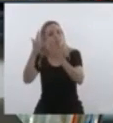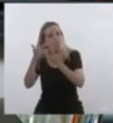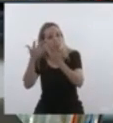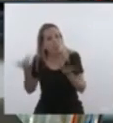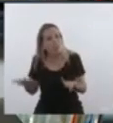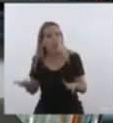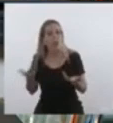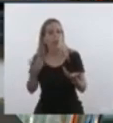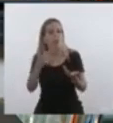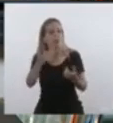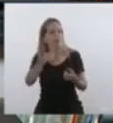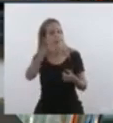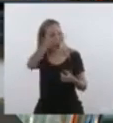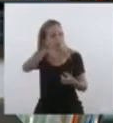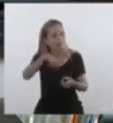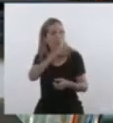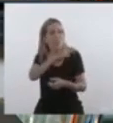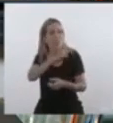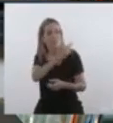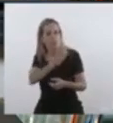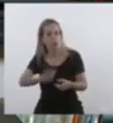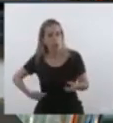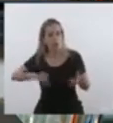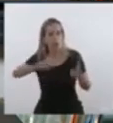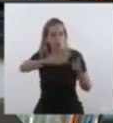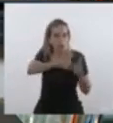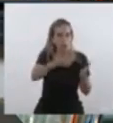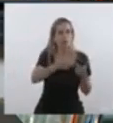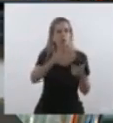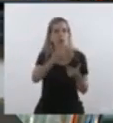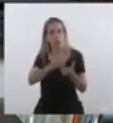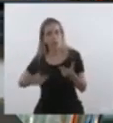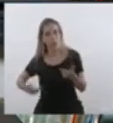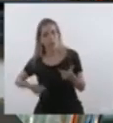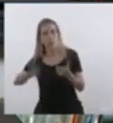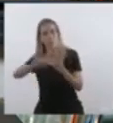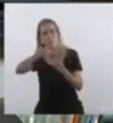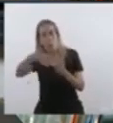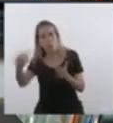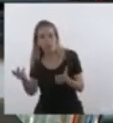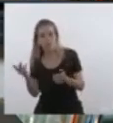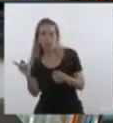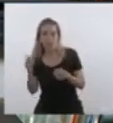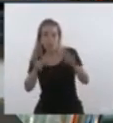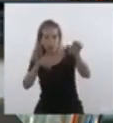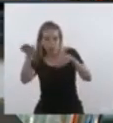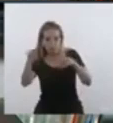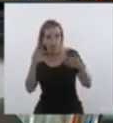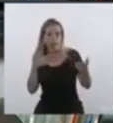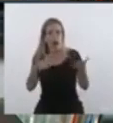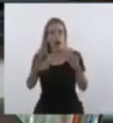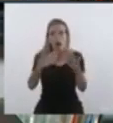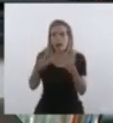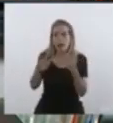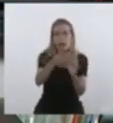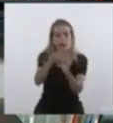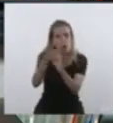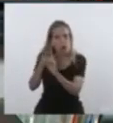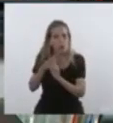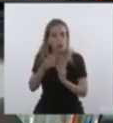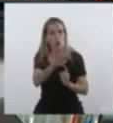Hablamos con el jefe de gobierno de la Ciudad de Buenos Aires, con el gobernador de la provincia de Buenos Aires, con los gobernadores del